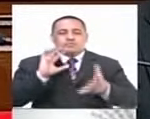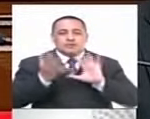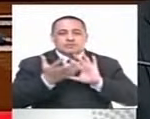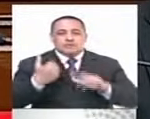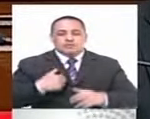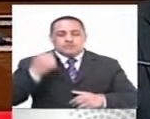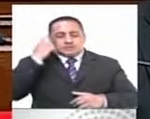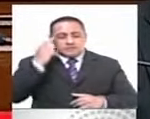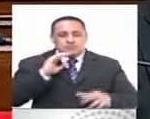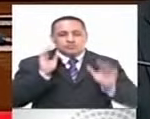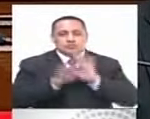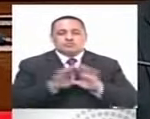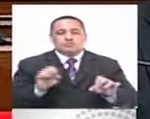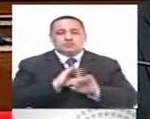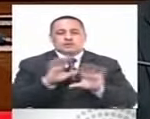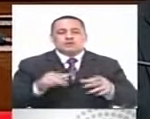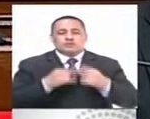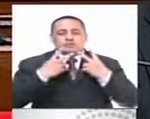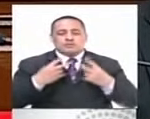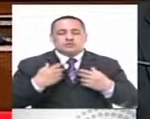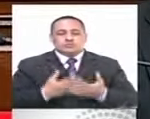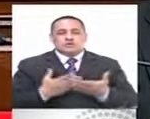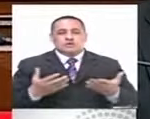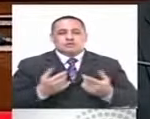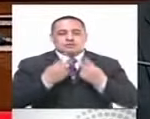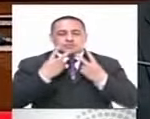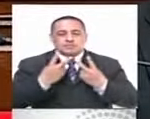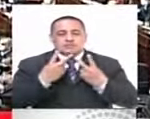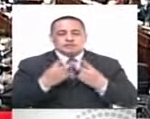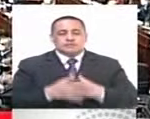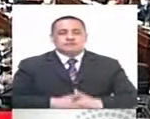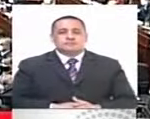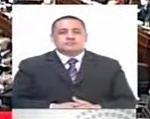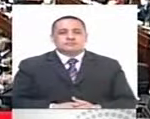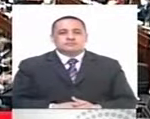palabras, pero con sus actos nos están confirmando que sus...